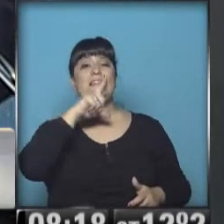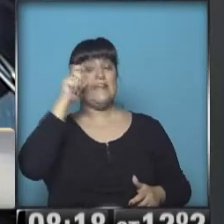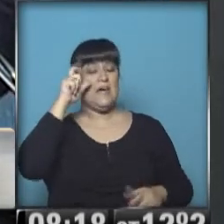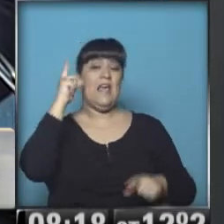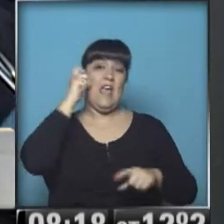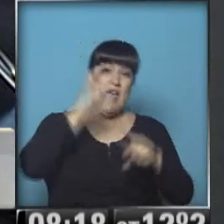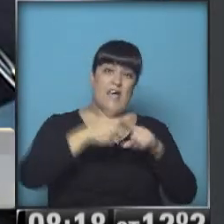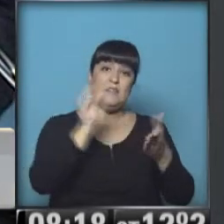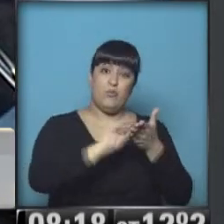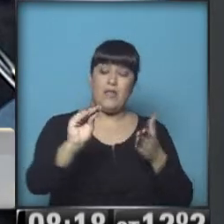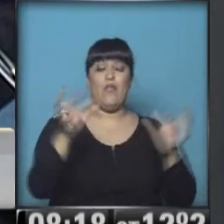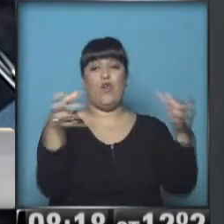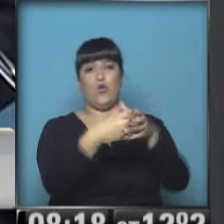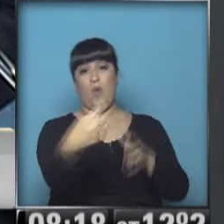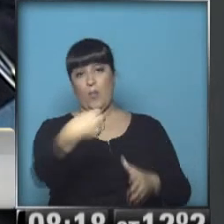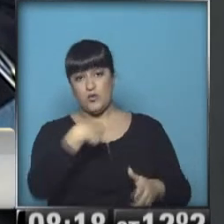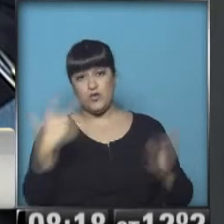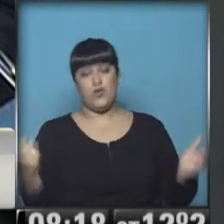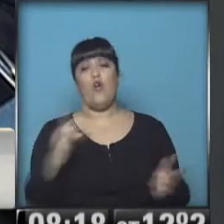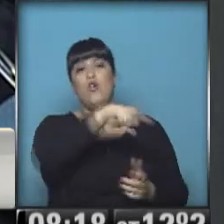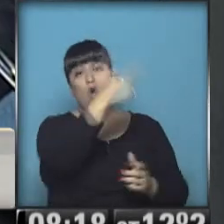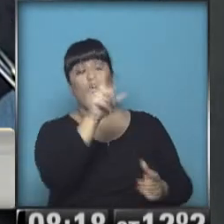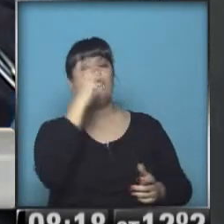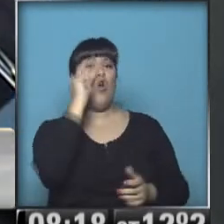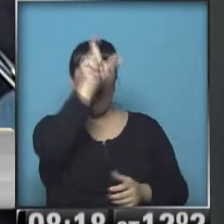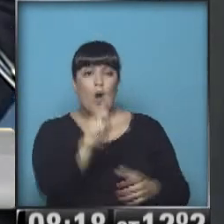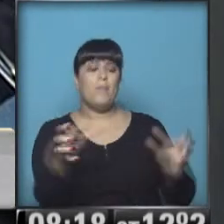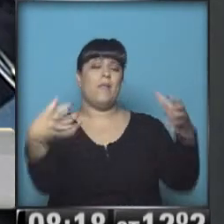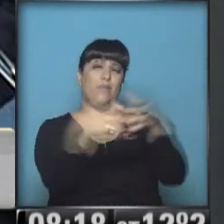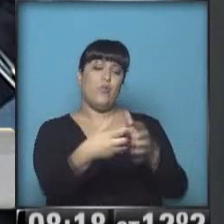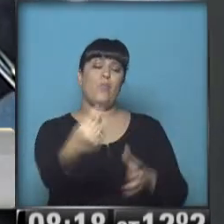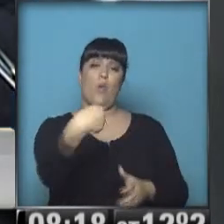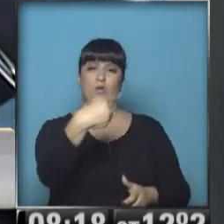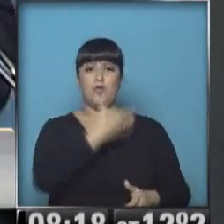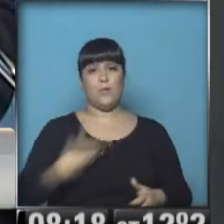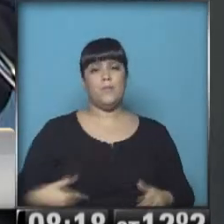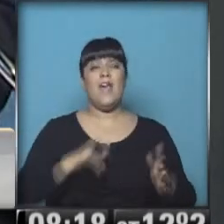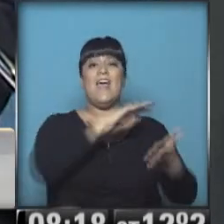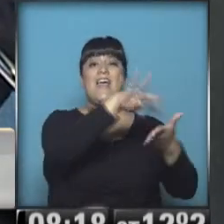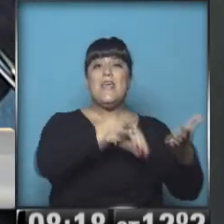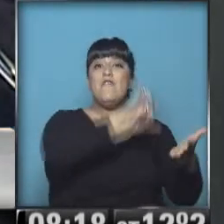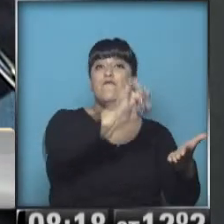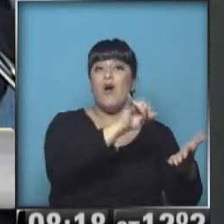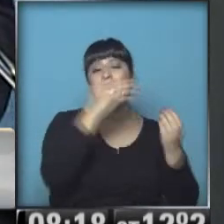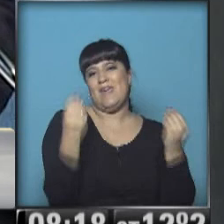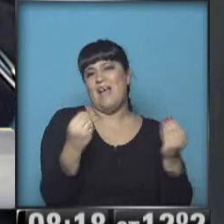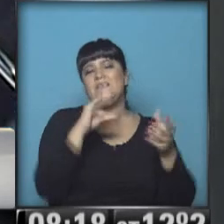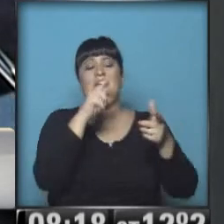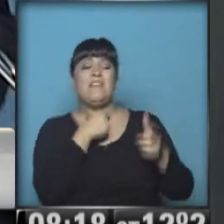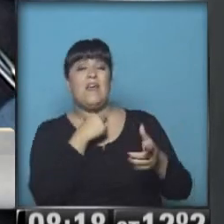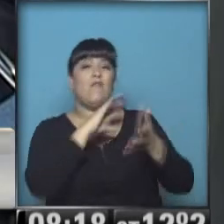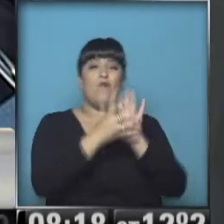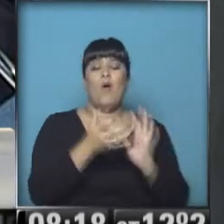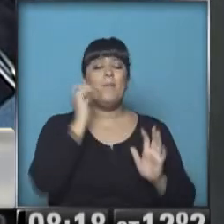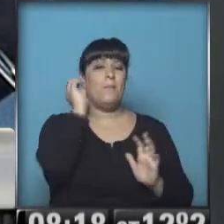o de puig que es obviamente puesto por la oposición que hacen con esos informes hacen política y que políticas en